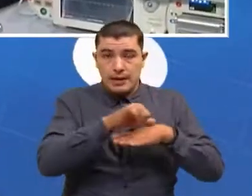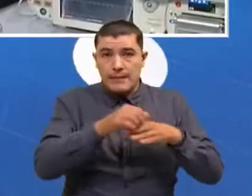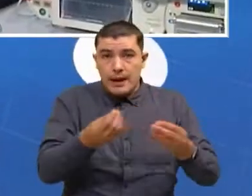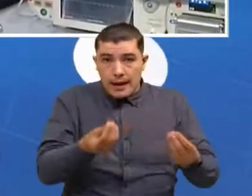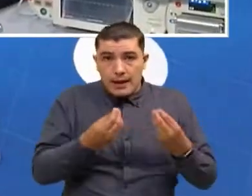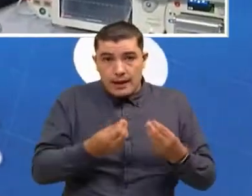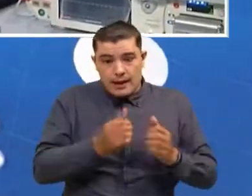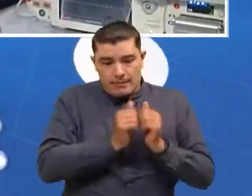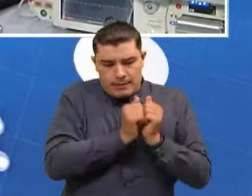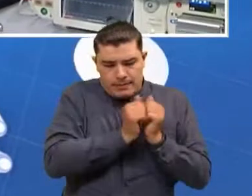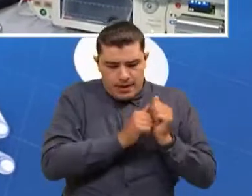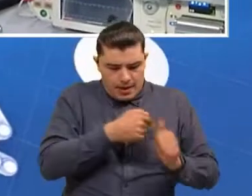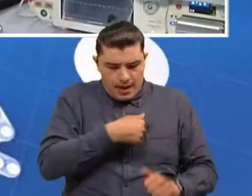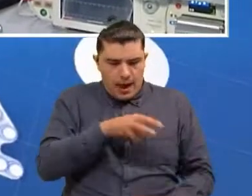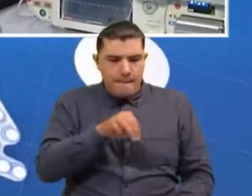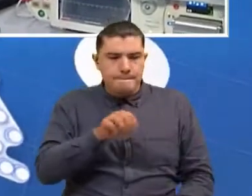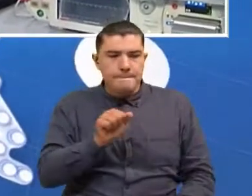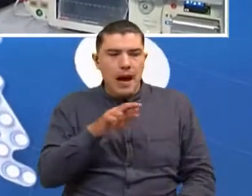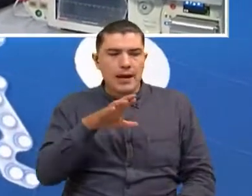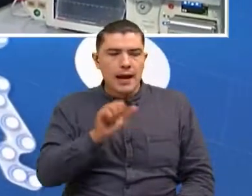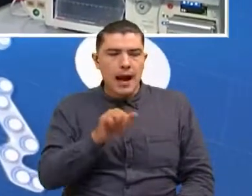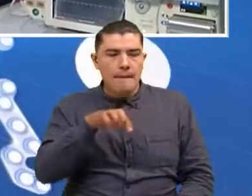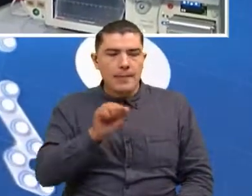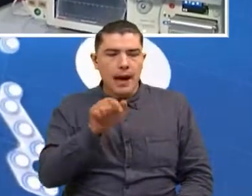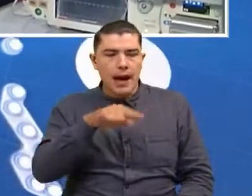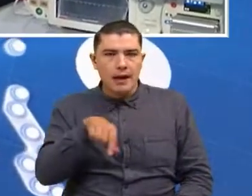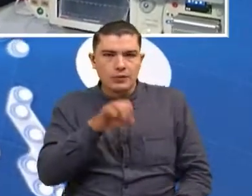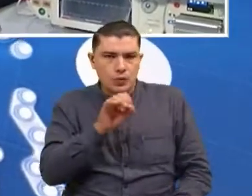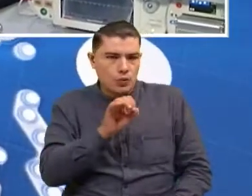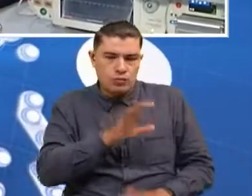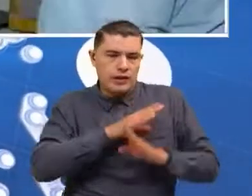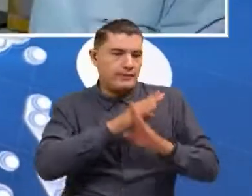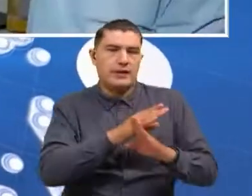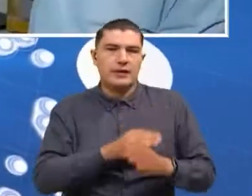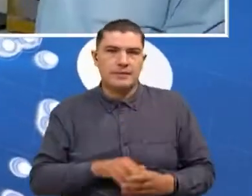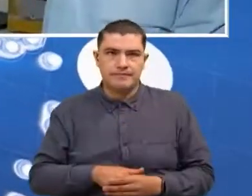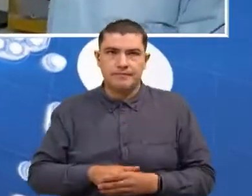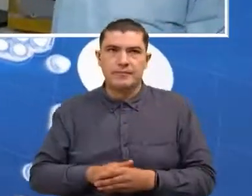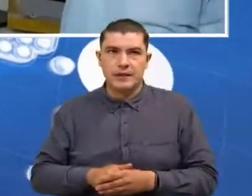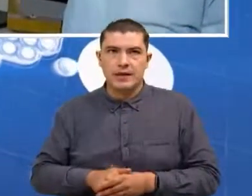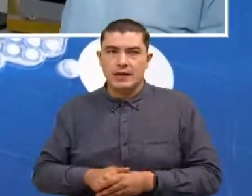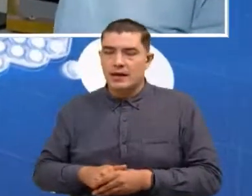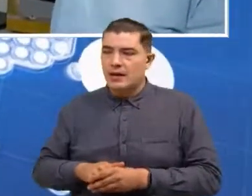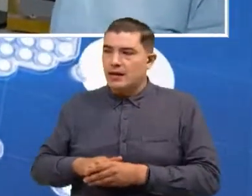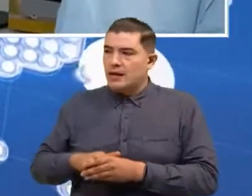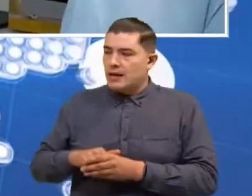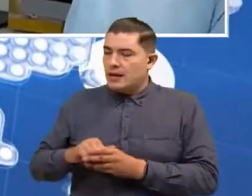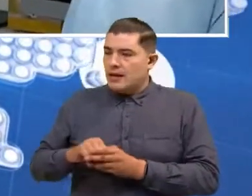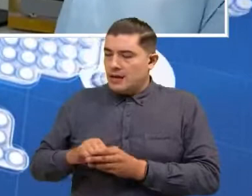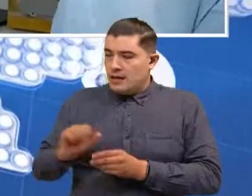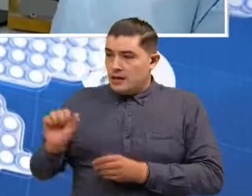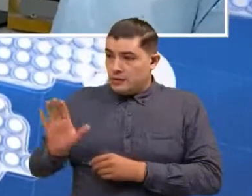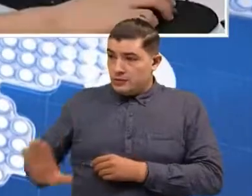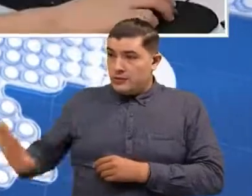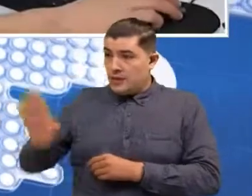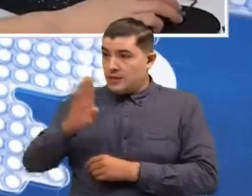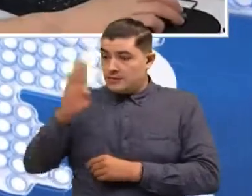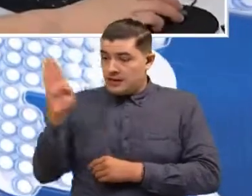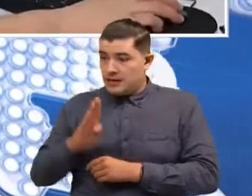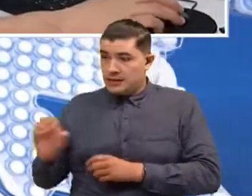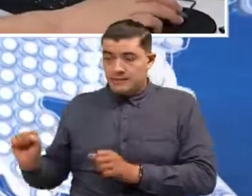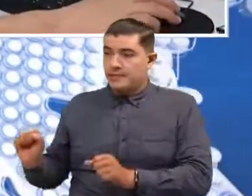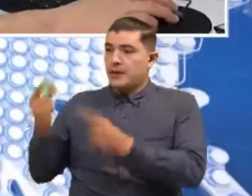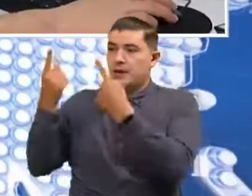posibilitamos que se saque el marcapaso. Son ustedes pioneros, me decía, en Sudamérica, en Latinoamérica y parte de Centroamérica también en estos procesos, y ahora